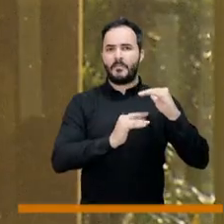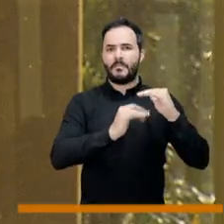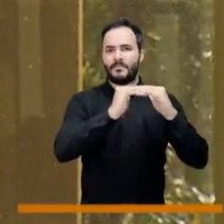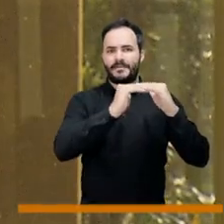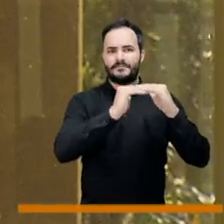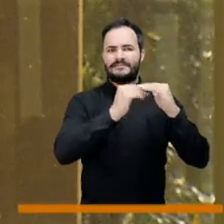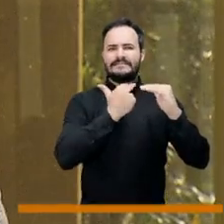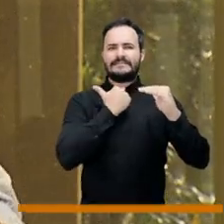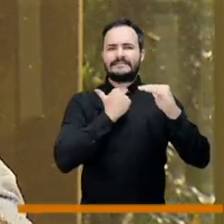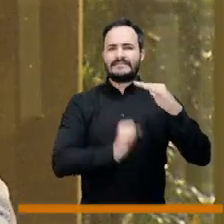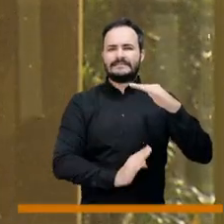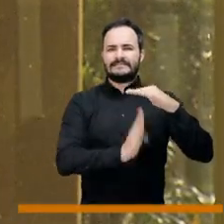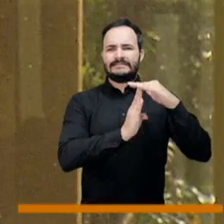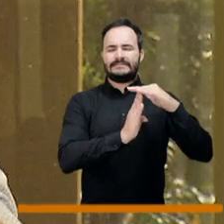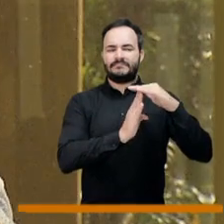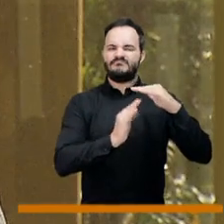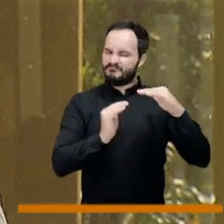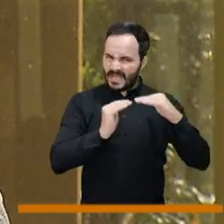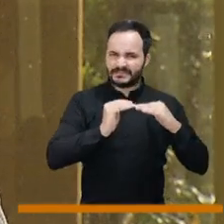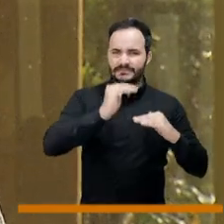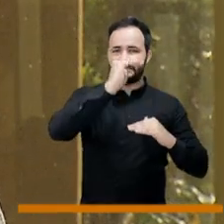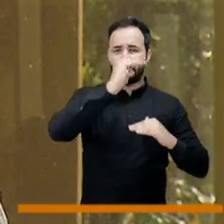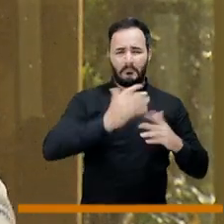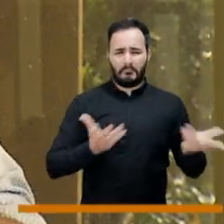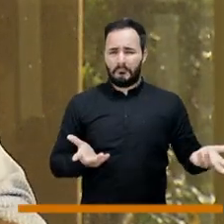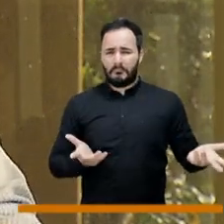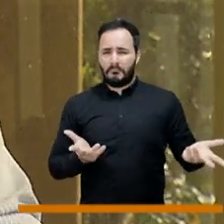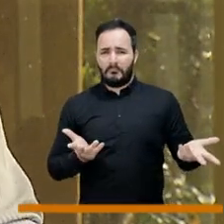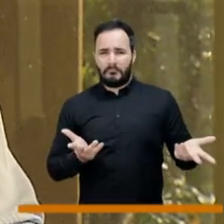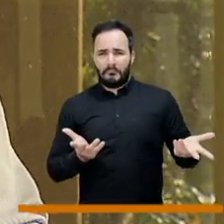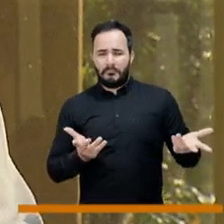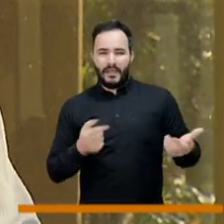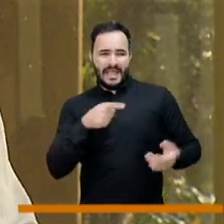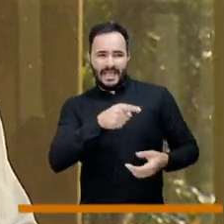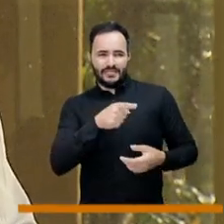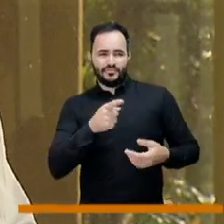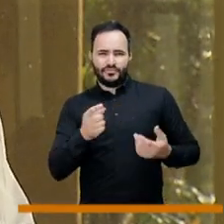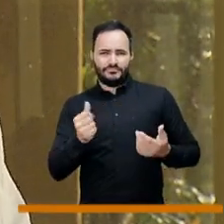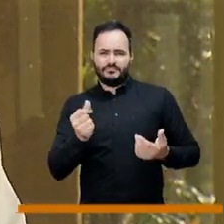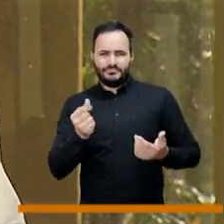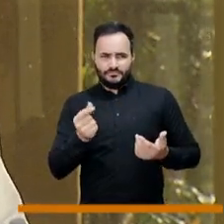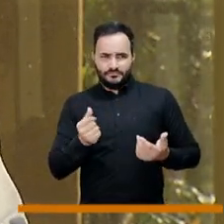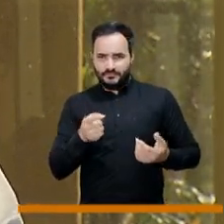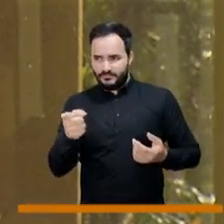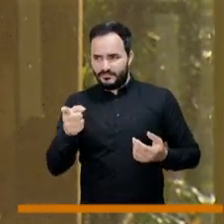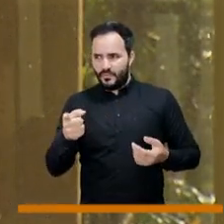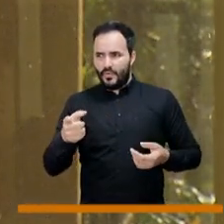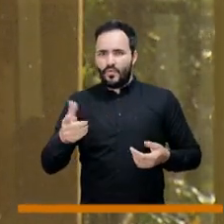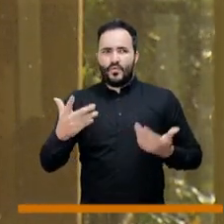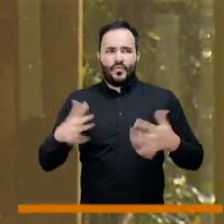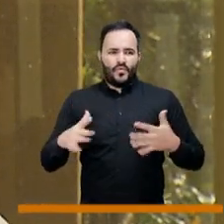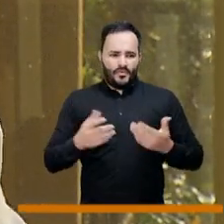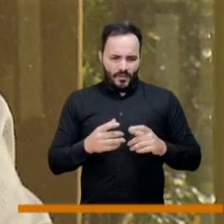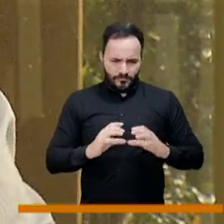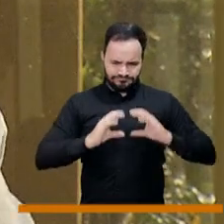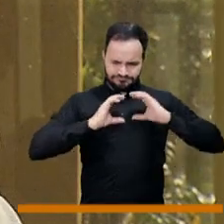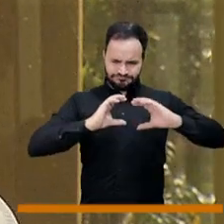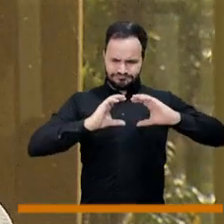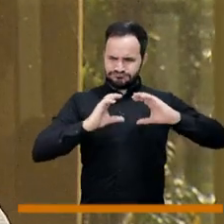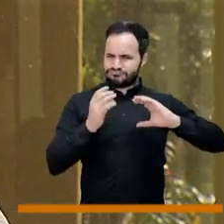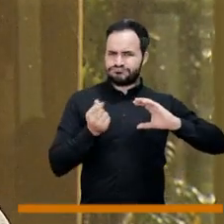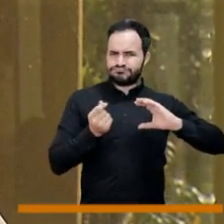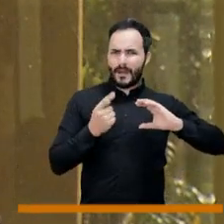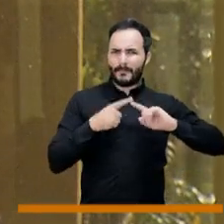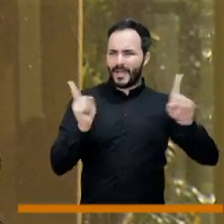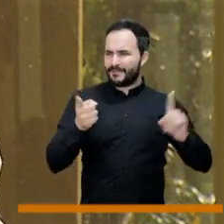tiene respaldo, toda la oferta que hay, inmediatamente la inflación se va a niveles impresionantes. Entonces, nosotros